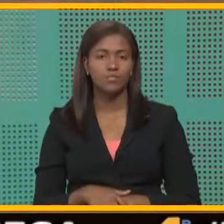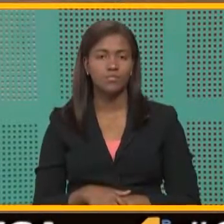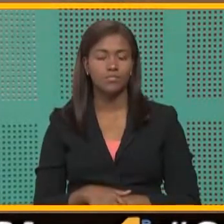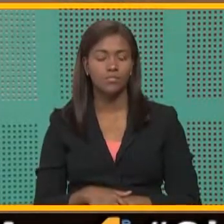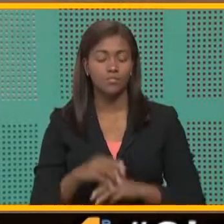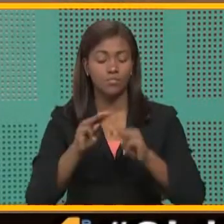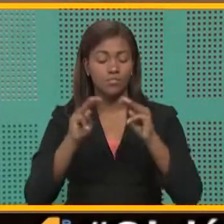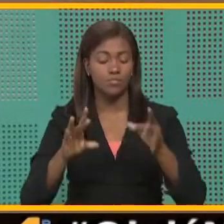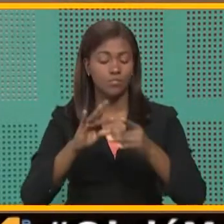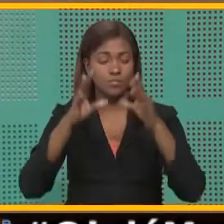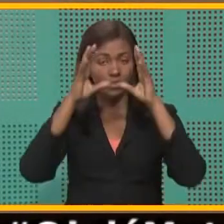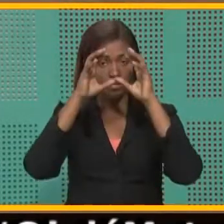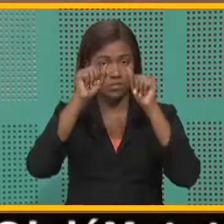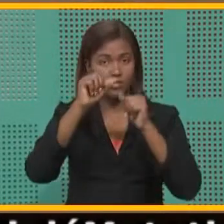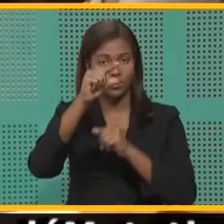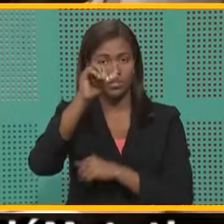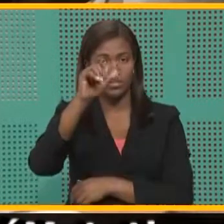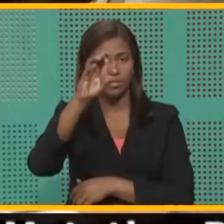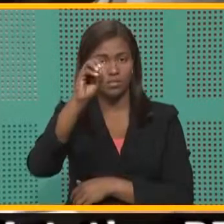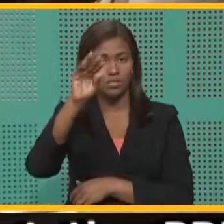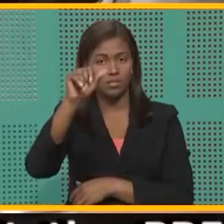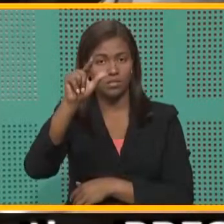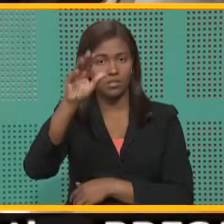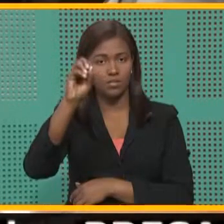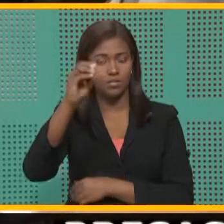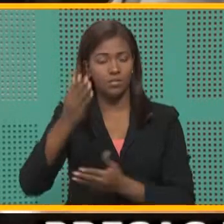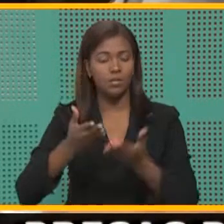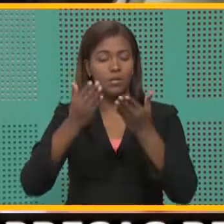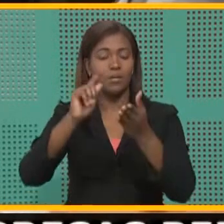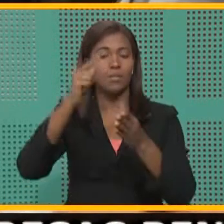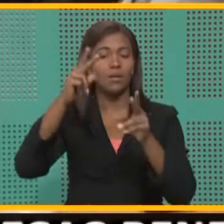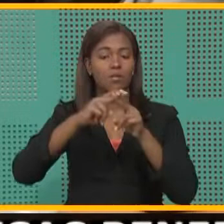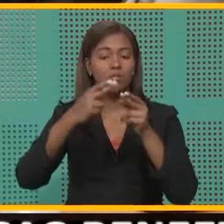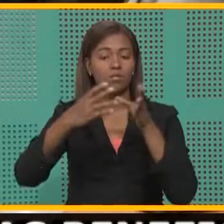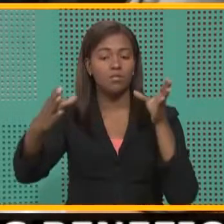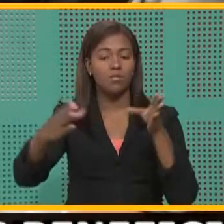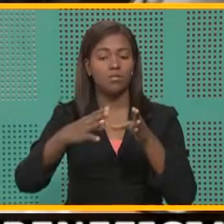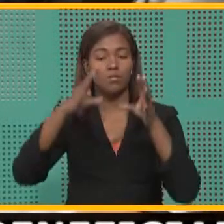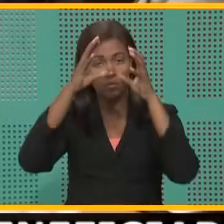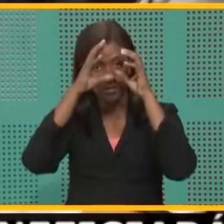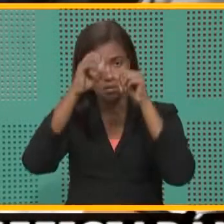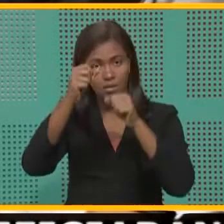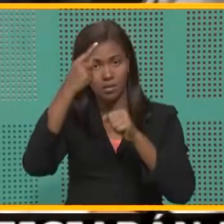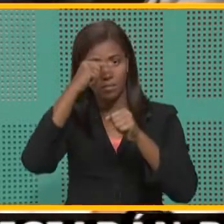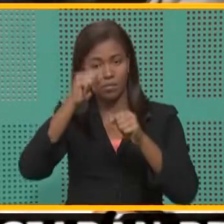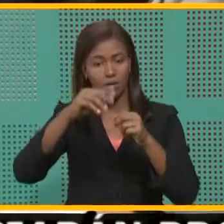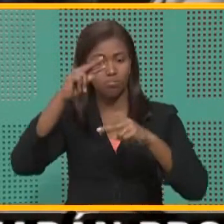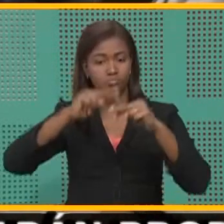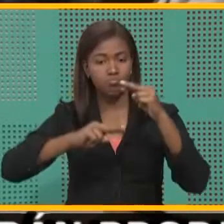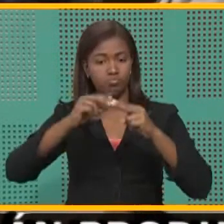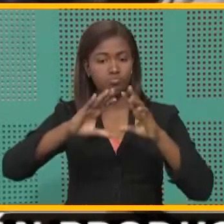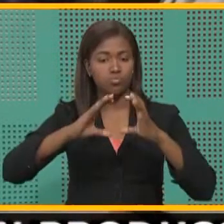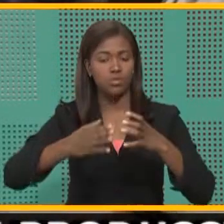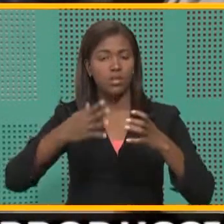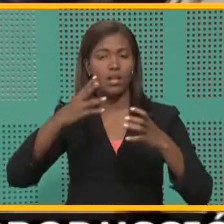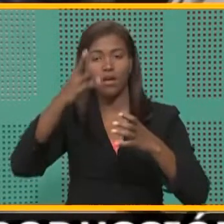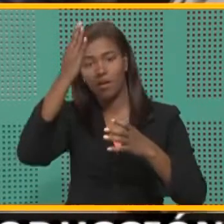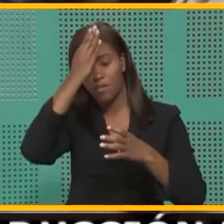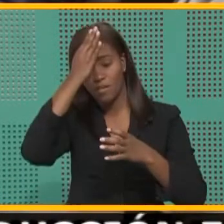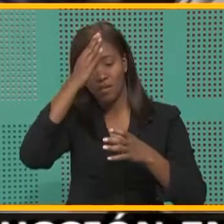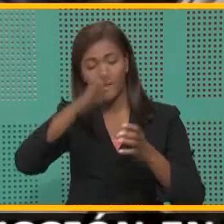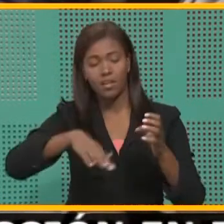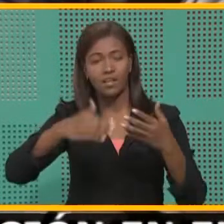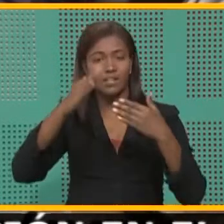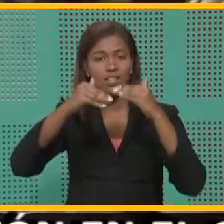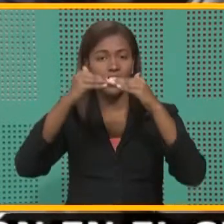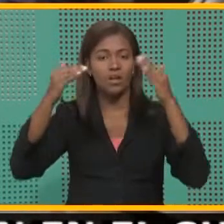El ministro de la Presidencia, Gustavo Montalvo, encabezó la primera reunión de la Comisión Presidencial para la Reestructuración del Vertedero a Cielo